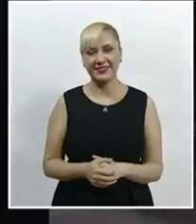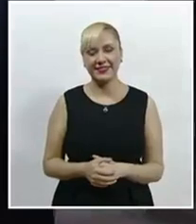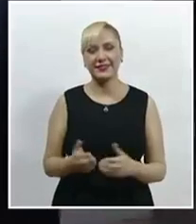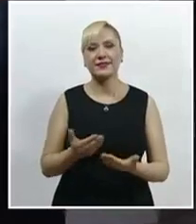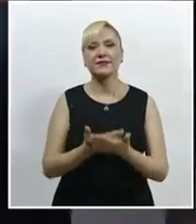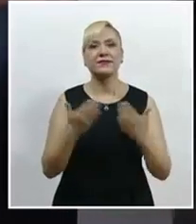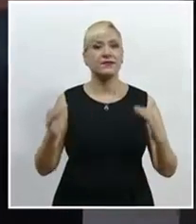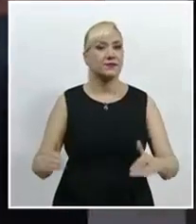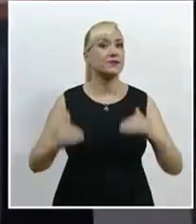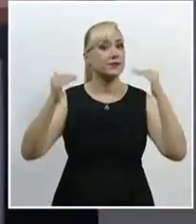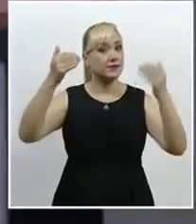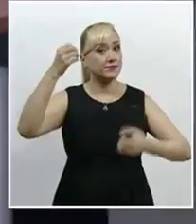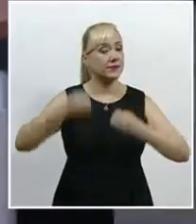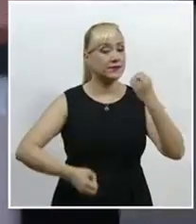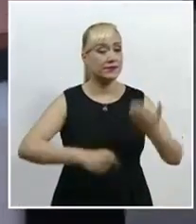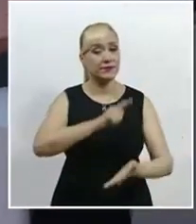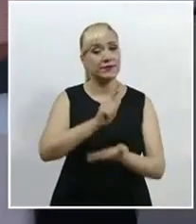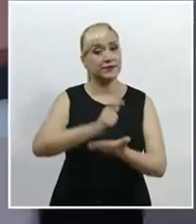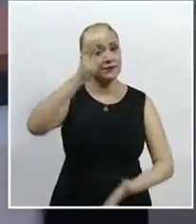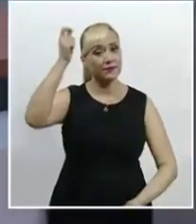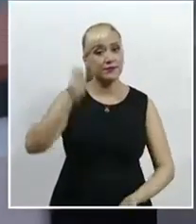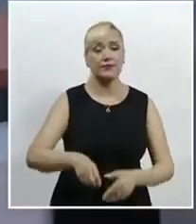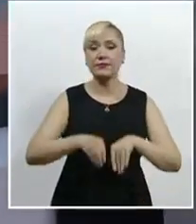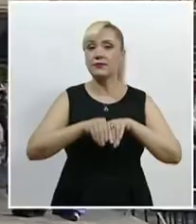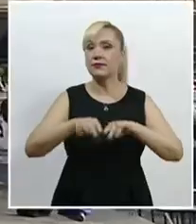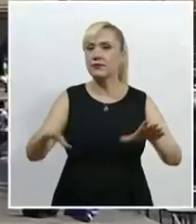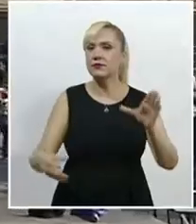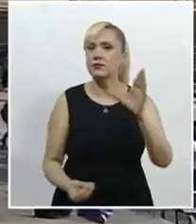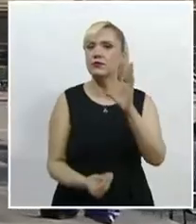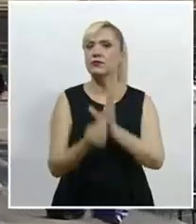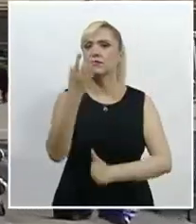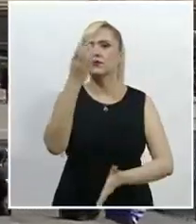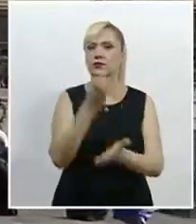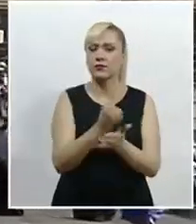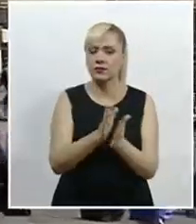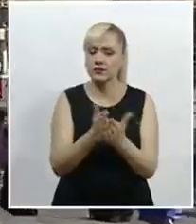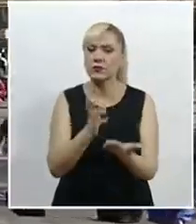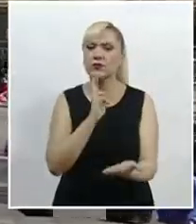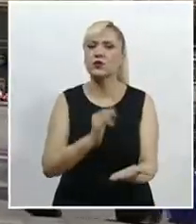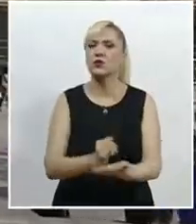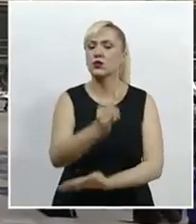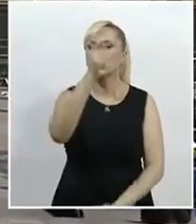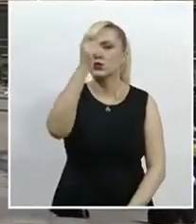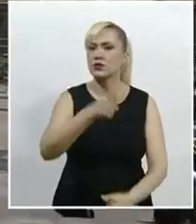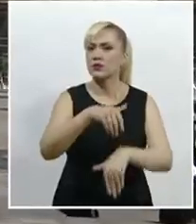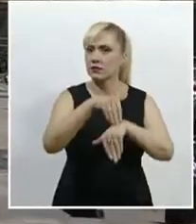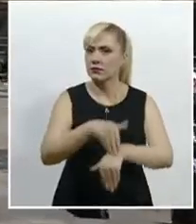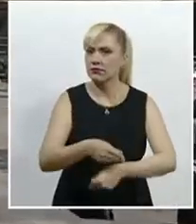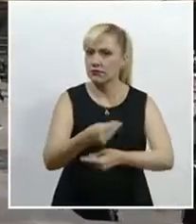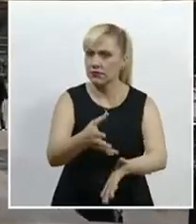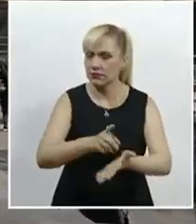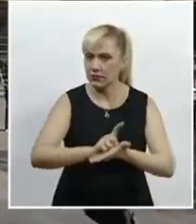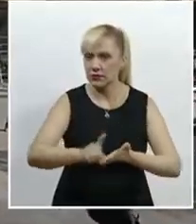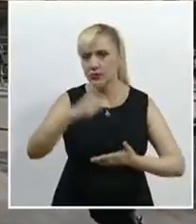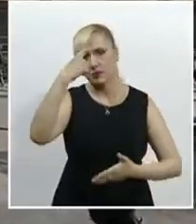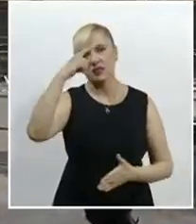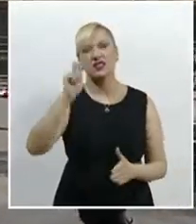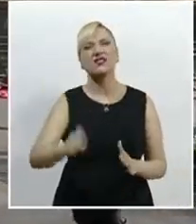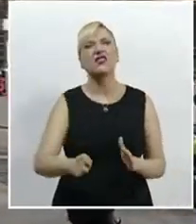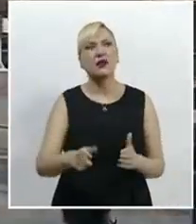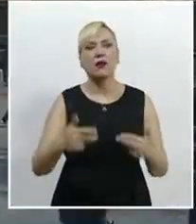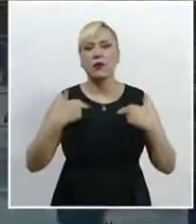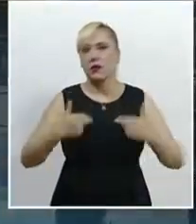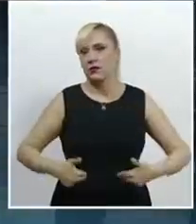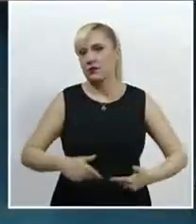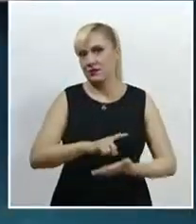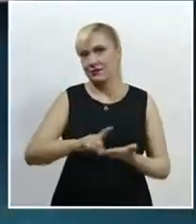Y la Suprema Corte de Justicia de la Nación publicó la nueva entrega de los cuadernos de jurisprudencia sobre el contenido y alcance del derecho humano a un